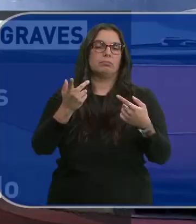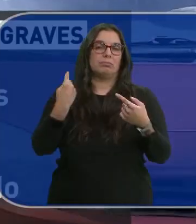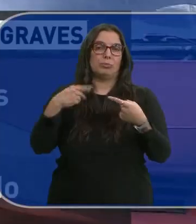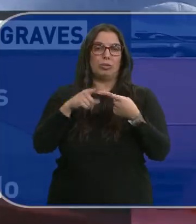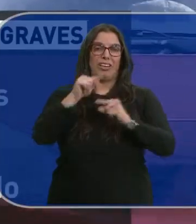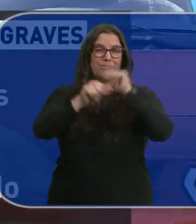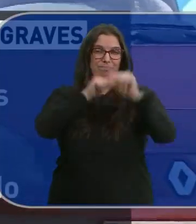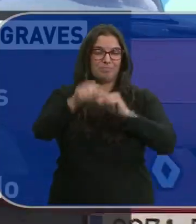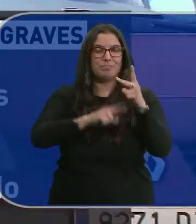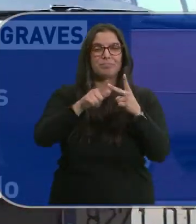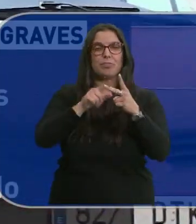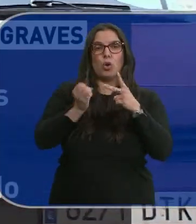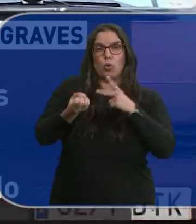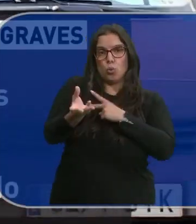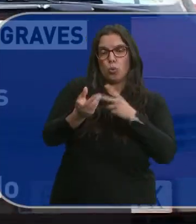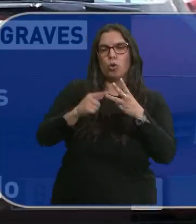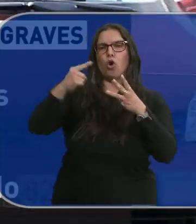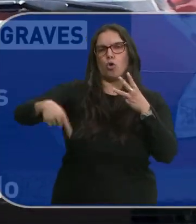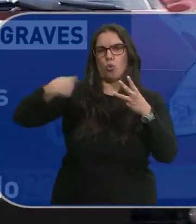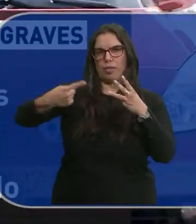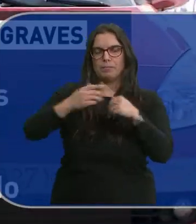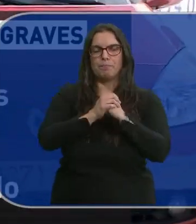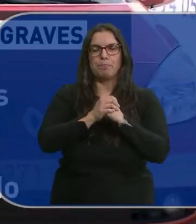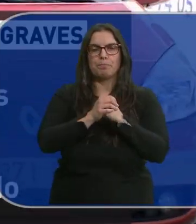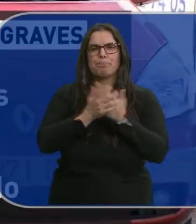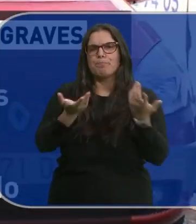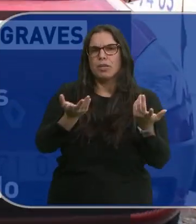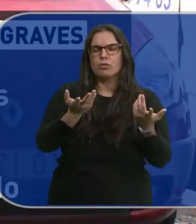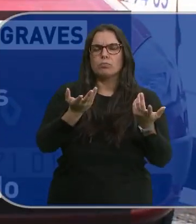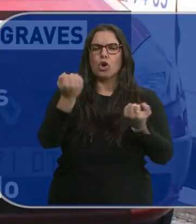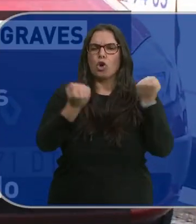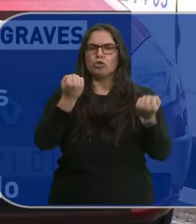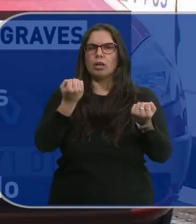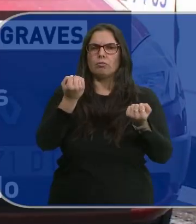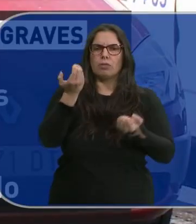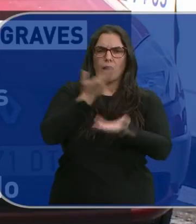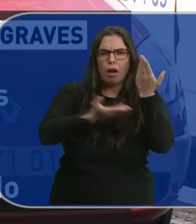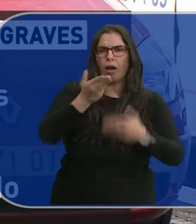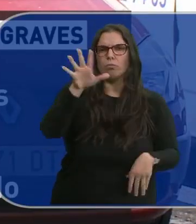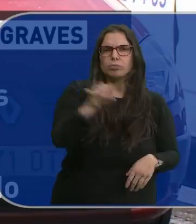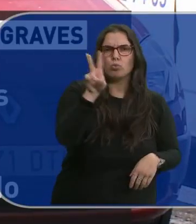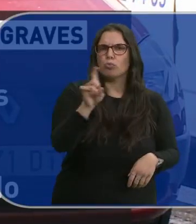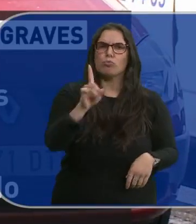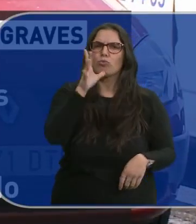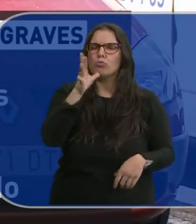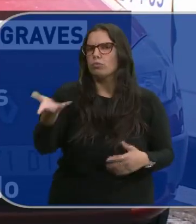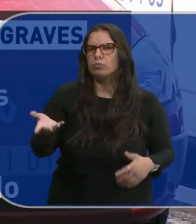tienen que ver con emisiones, con alumbrado y con ruedas. Pero ¿por qué no cambiamos antes de coche? Lo hemos preguntado.